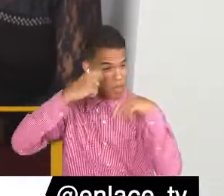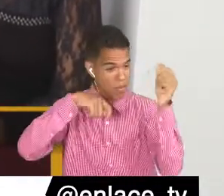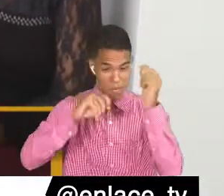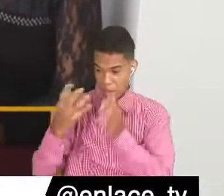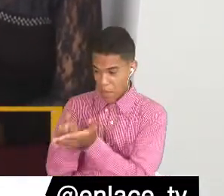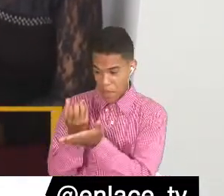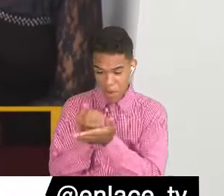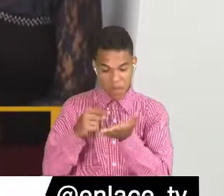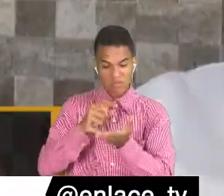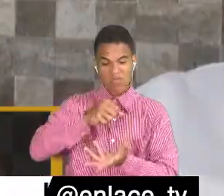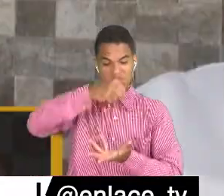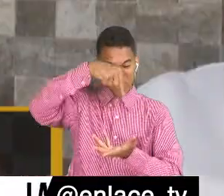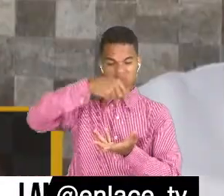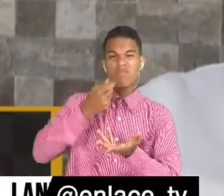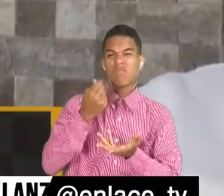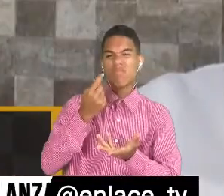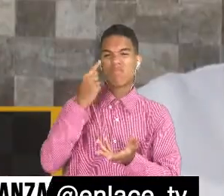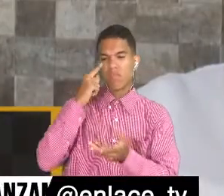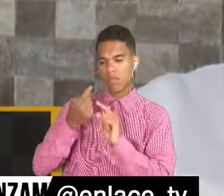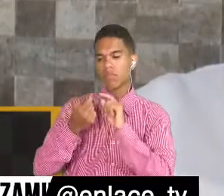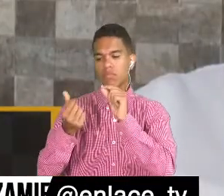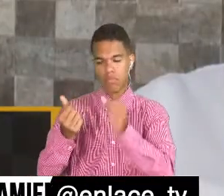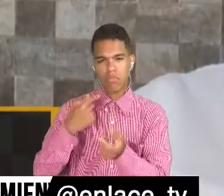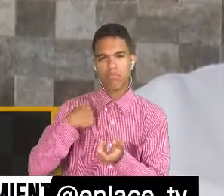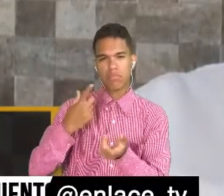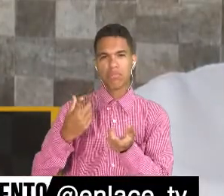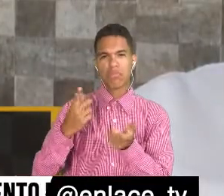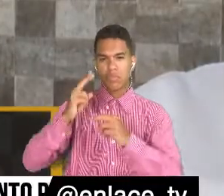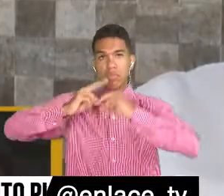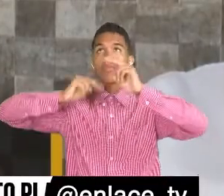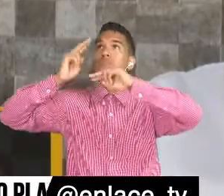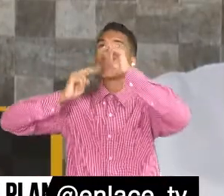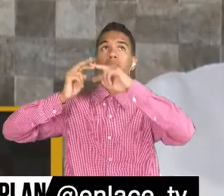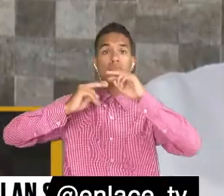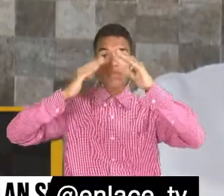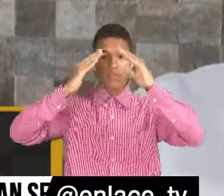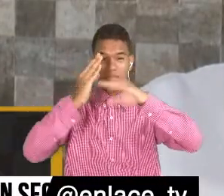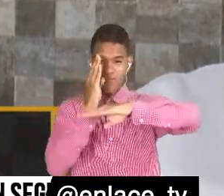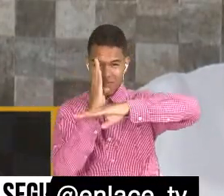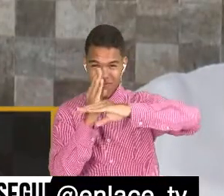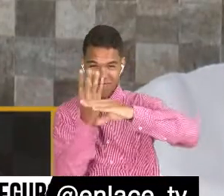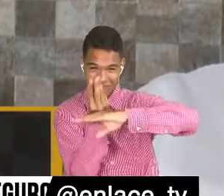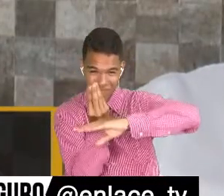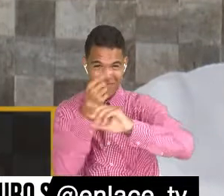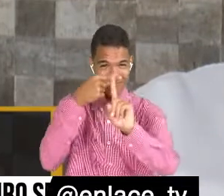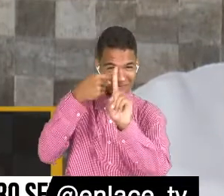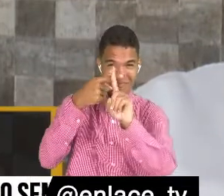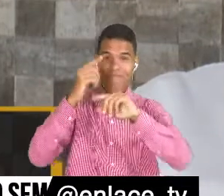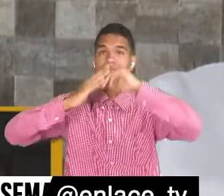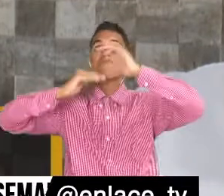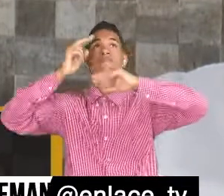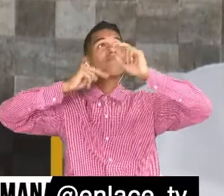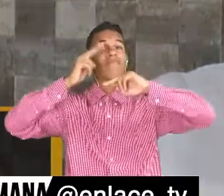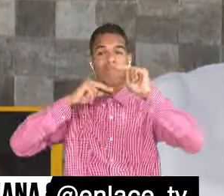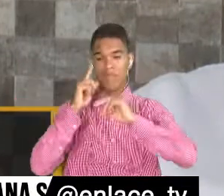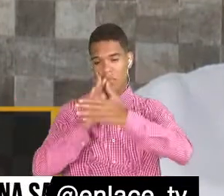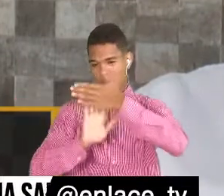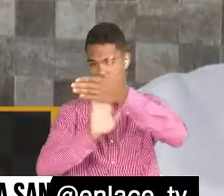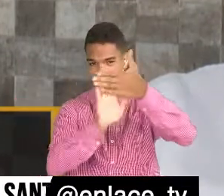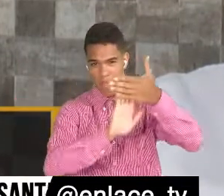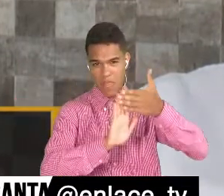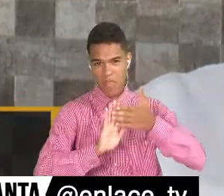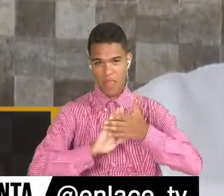de esta capilla. La capilla en ese momento está padeciendo de una reestructuración, las estructuras de tanto al